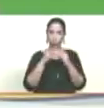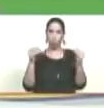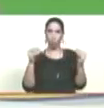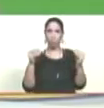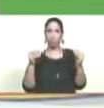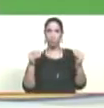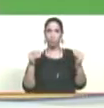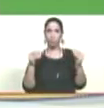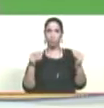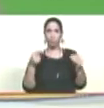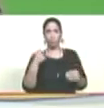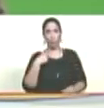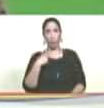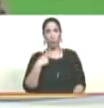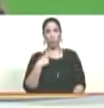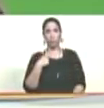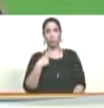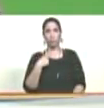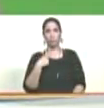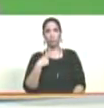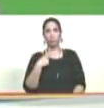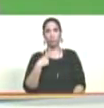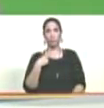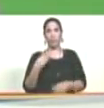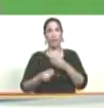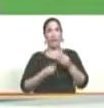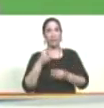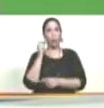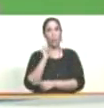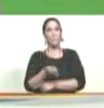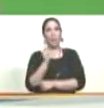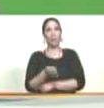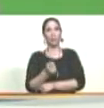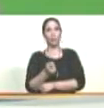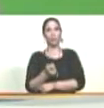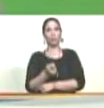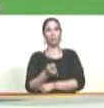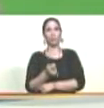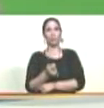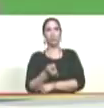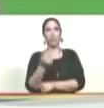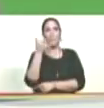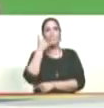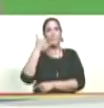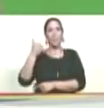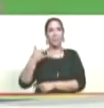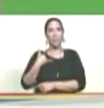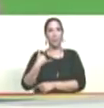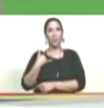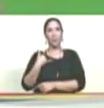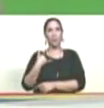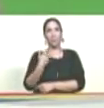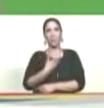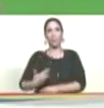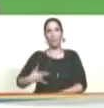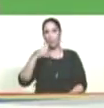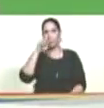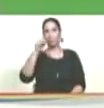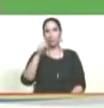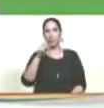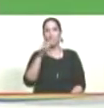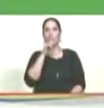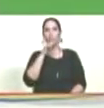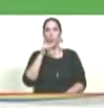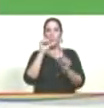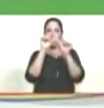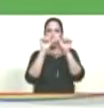salí, estaba pariendo que tenía que hacer el programa, y el presidente me llamó y le dio un informe detallado de